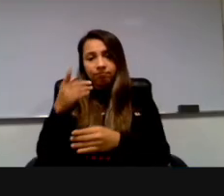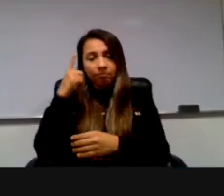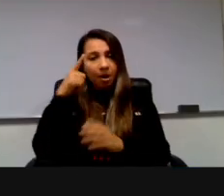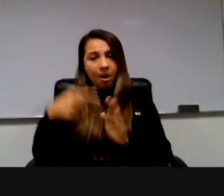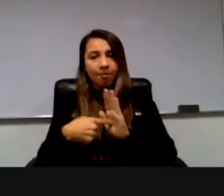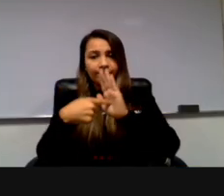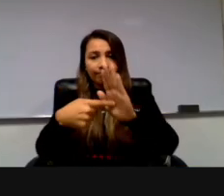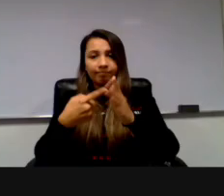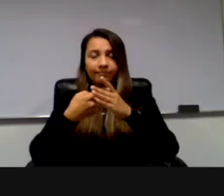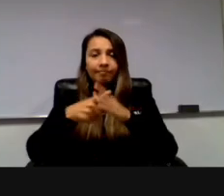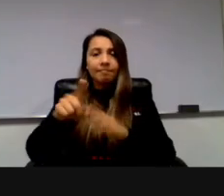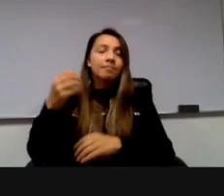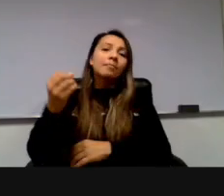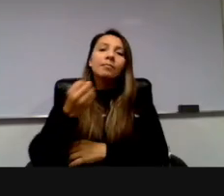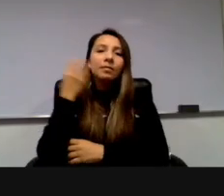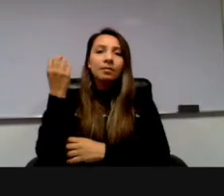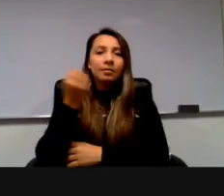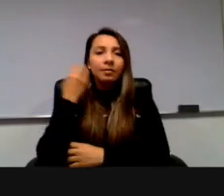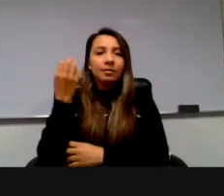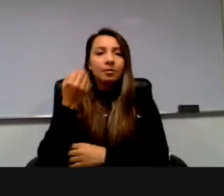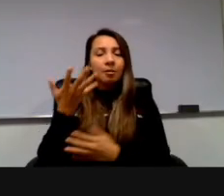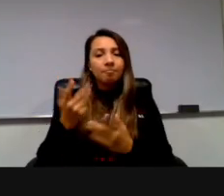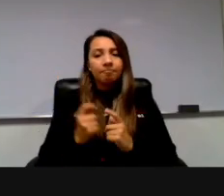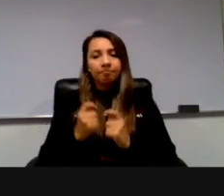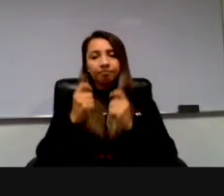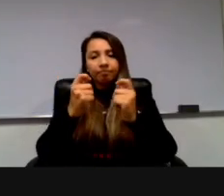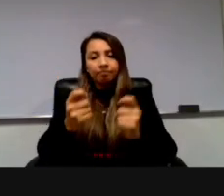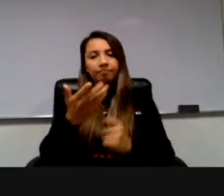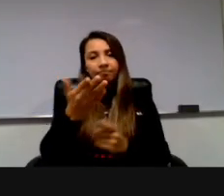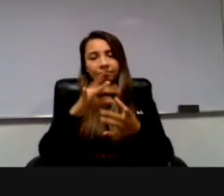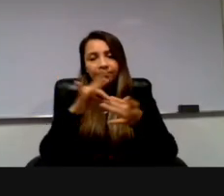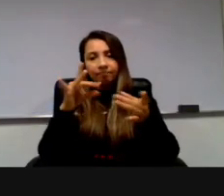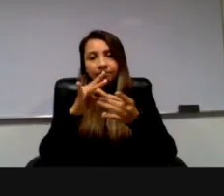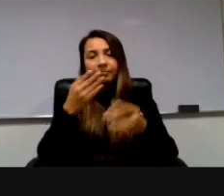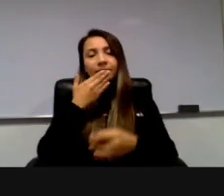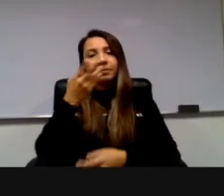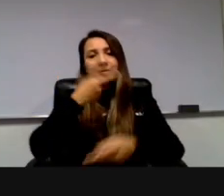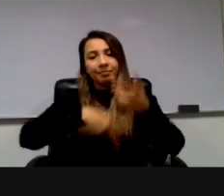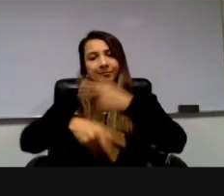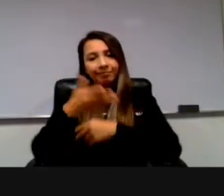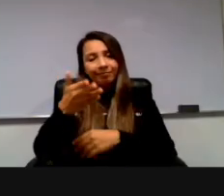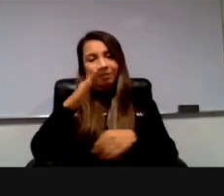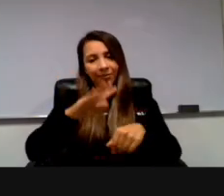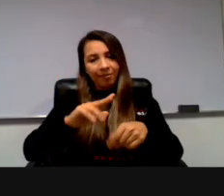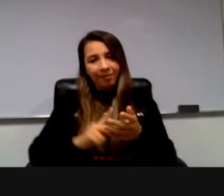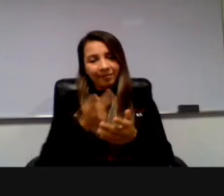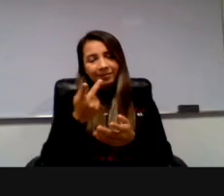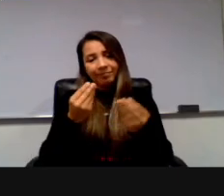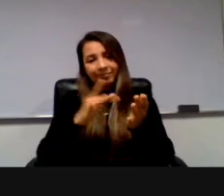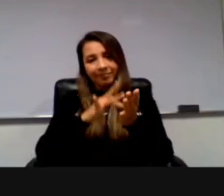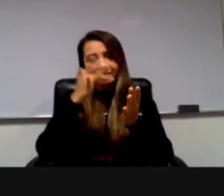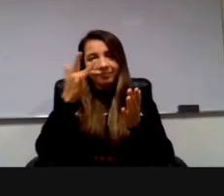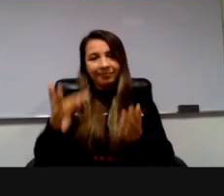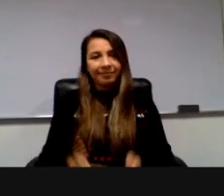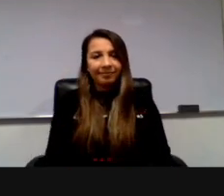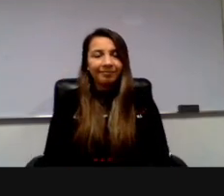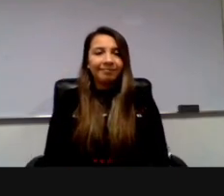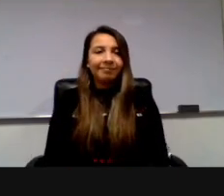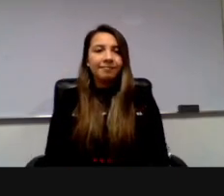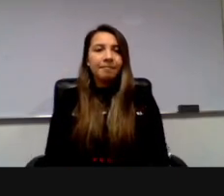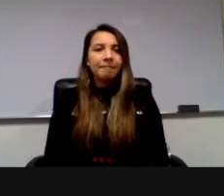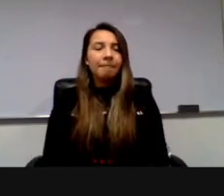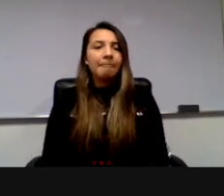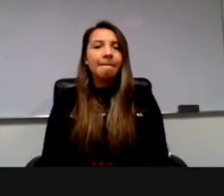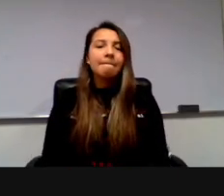presentación y nosotros te dejamos el escenario. Bienvenido nuevamente y muchas gracias. Perfecto,